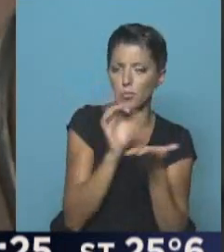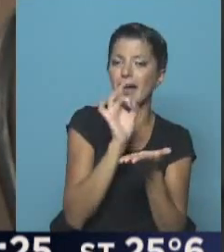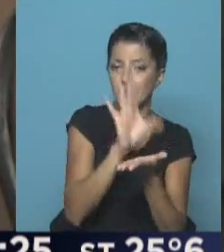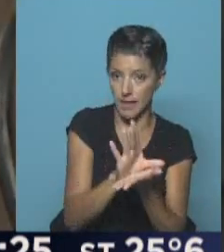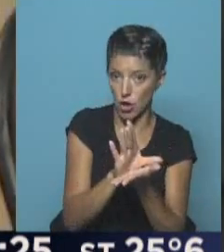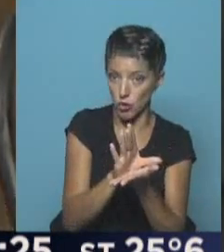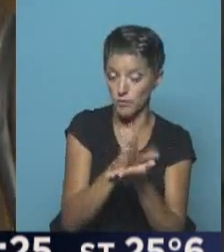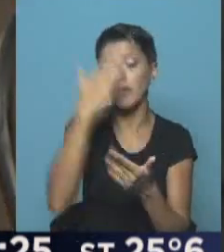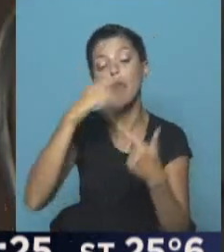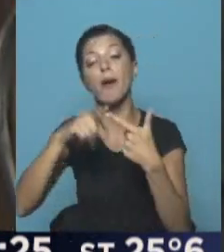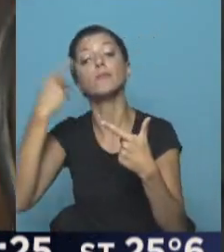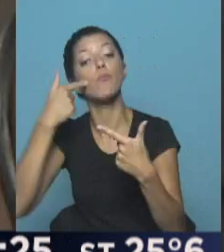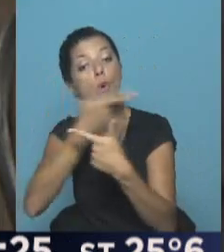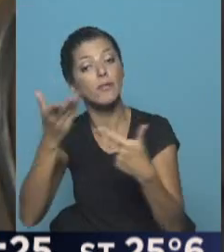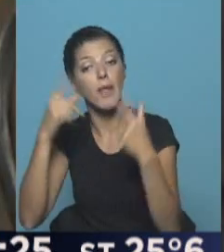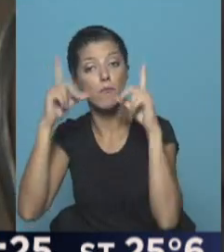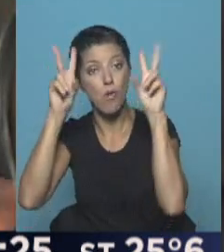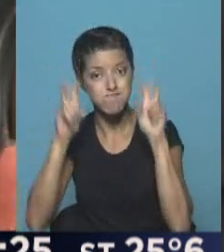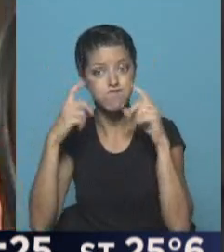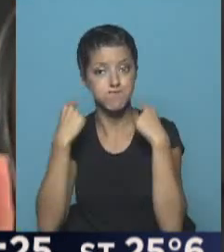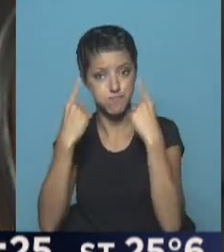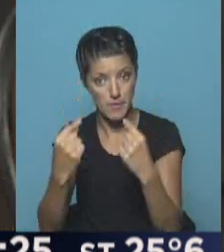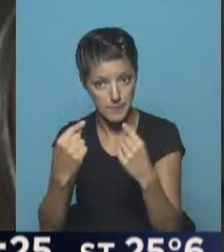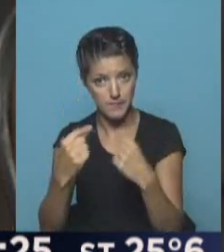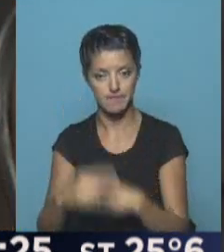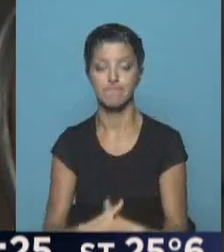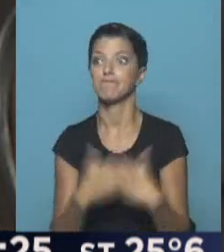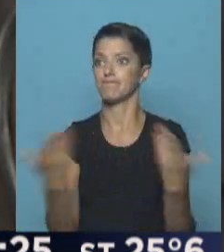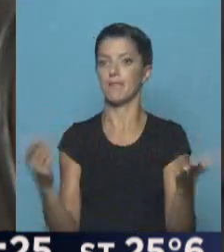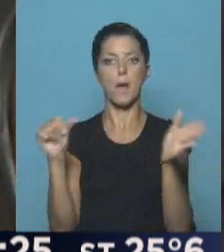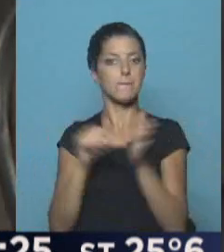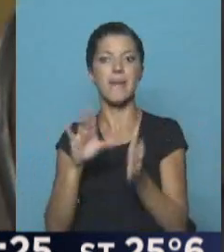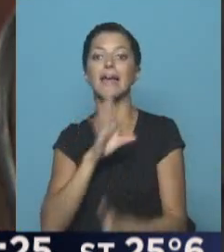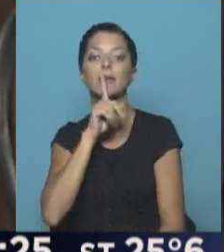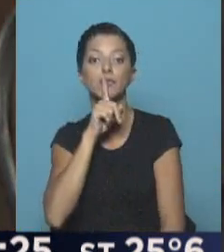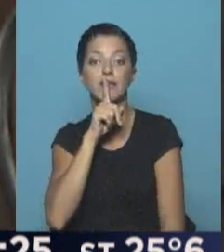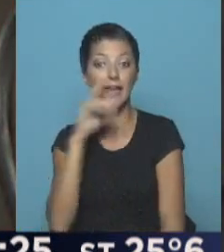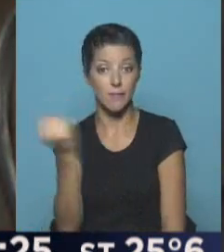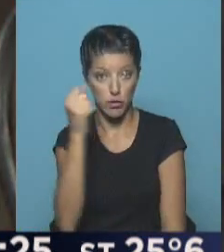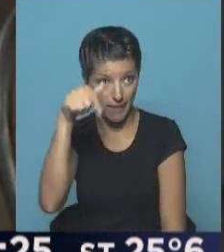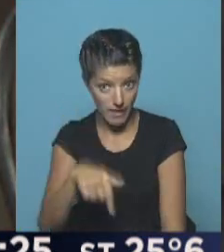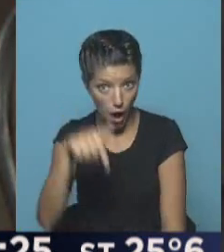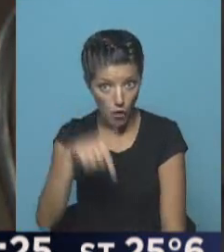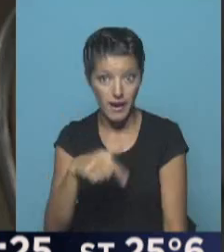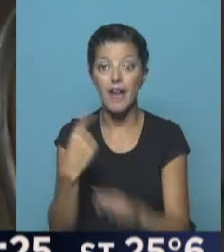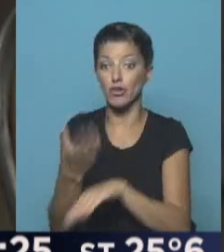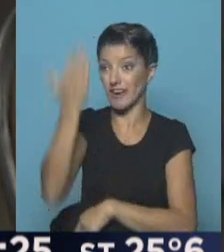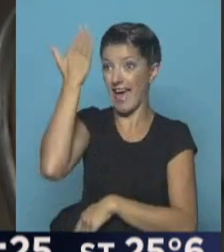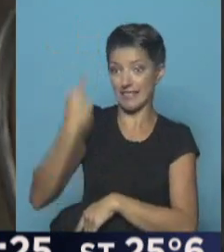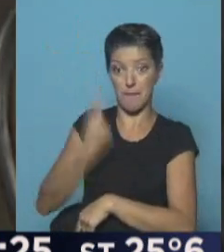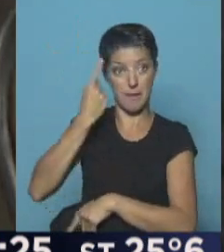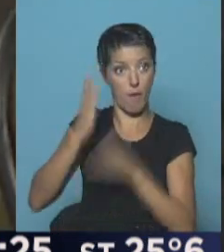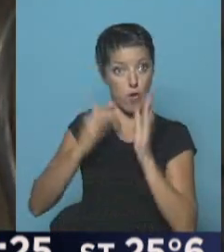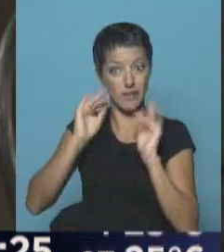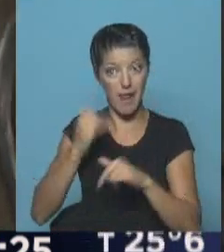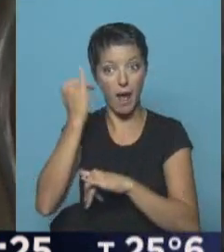hablábamos sobre el tema de las protestas. Claro, Rusia es un actor protagonista en este momento. Estuvimos hablando en el primer bloque precisamente